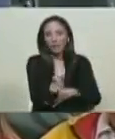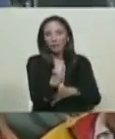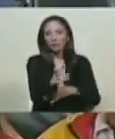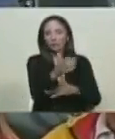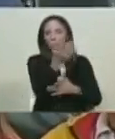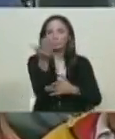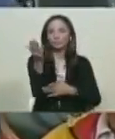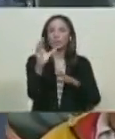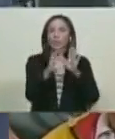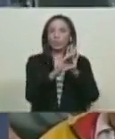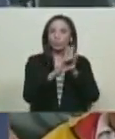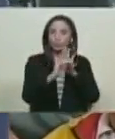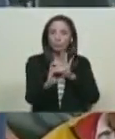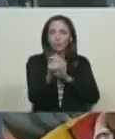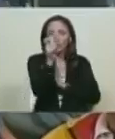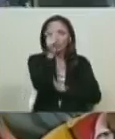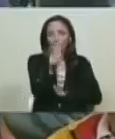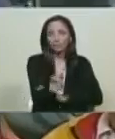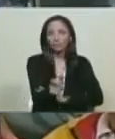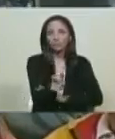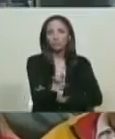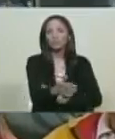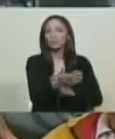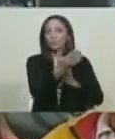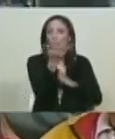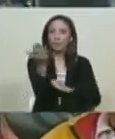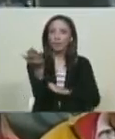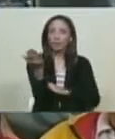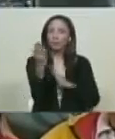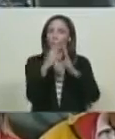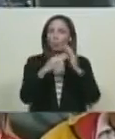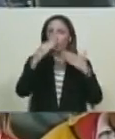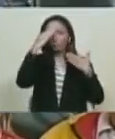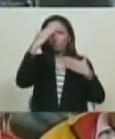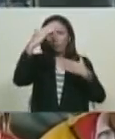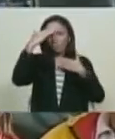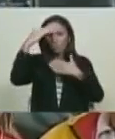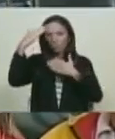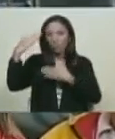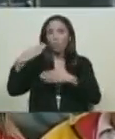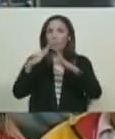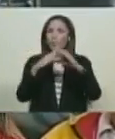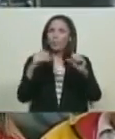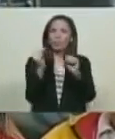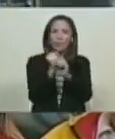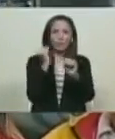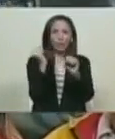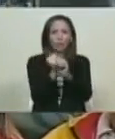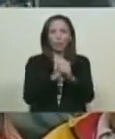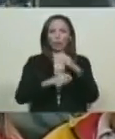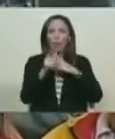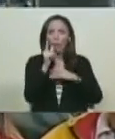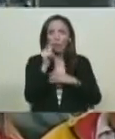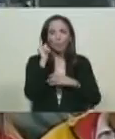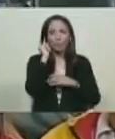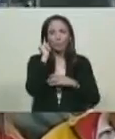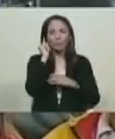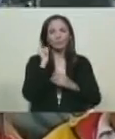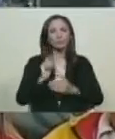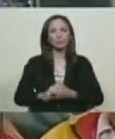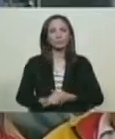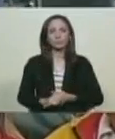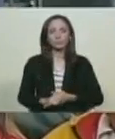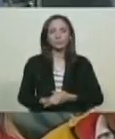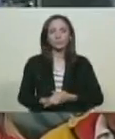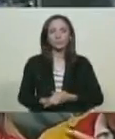compañeros constituyentes, por favor, muchachos, a la clase obrera, los compañeros de la Central